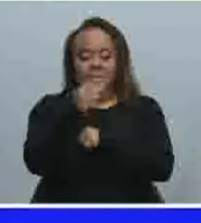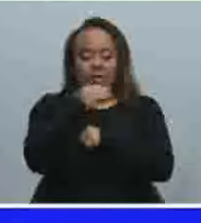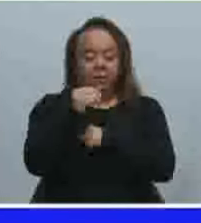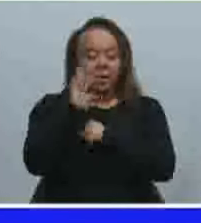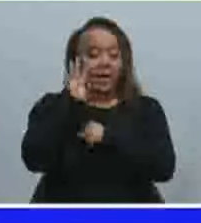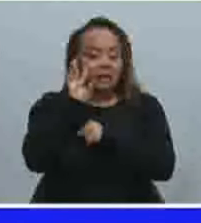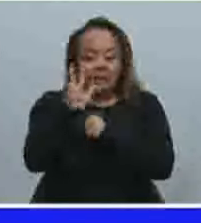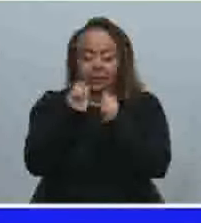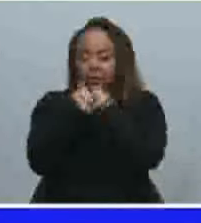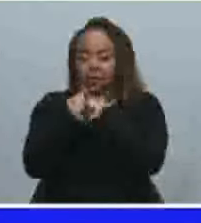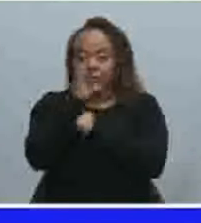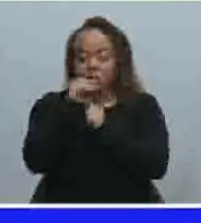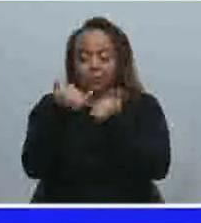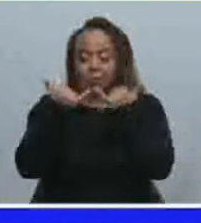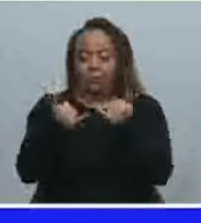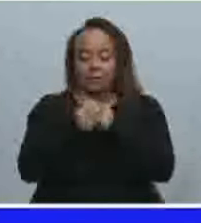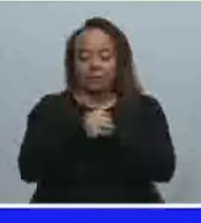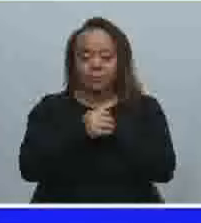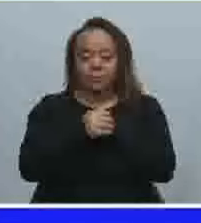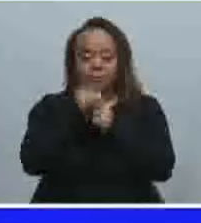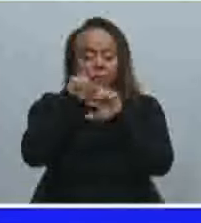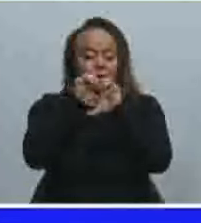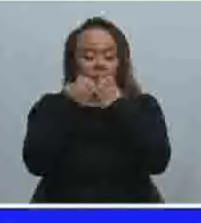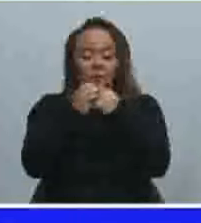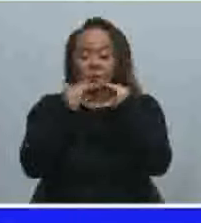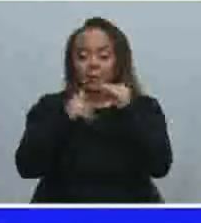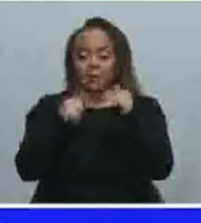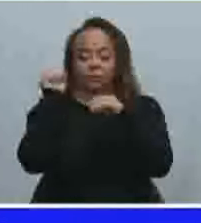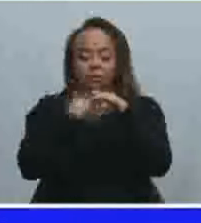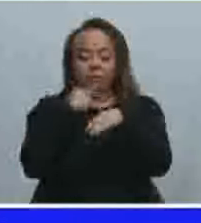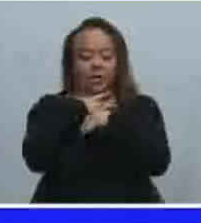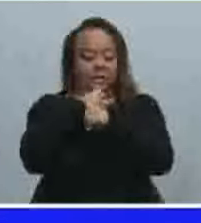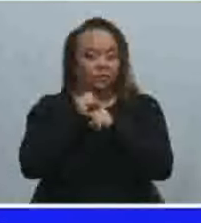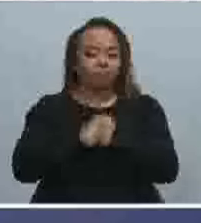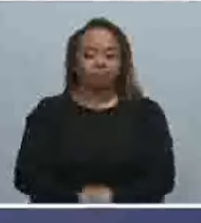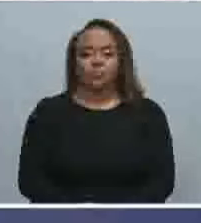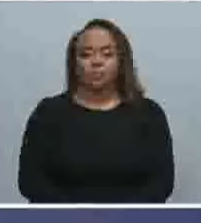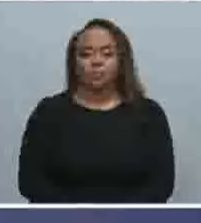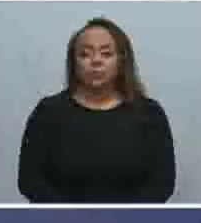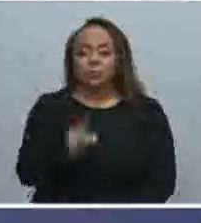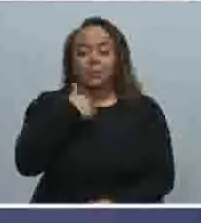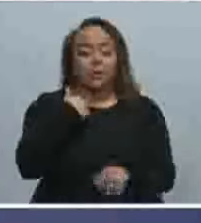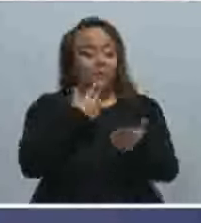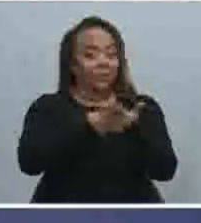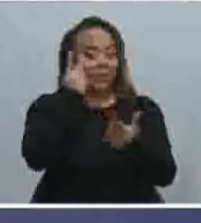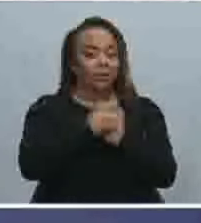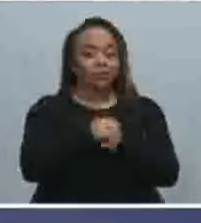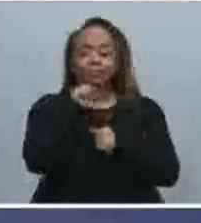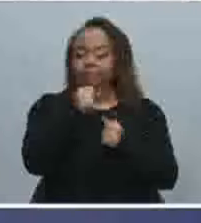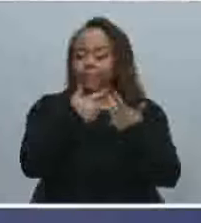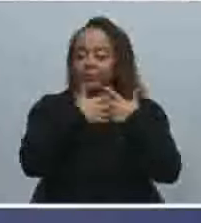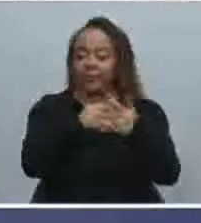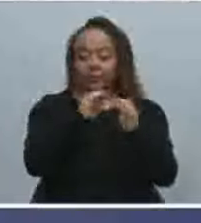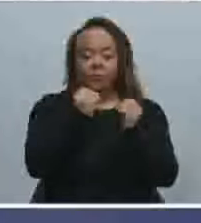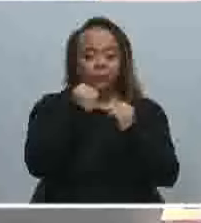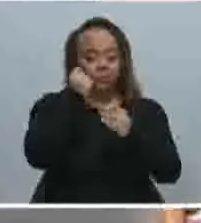cuatro hace tres torneos y lo que va de este que es uno de los equipos que menos goles hace ese es el contexto de est lim y tenía la ventaja Pero tenía la ventaja sí que defensivamente eraa muy